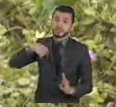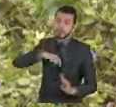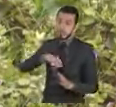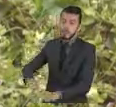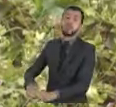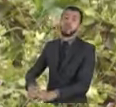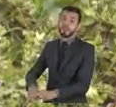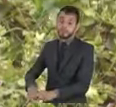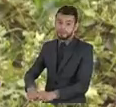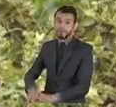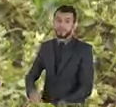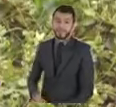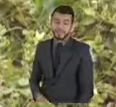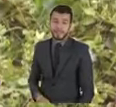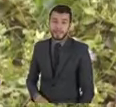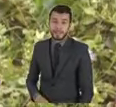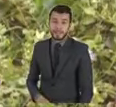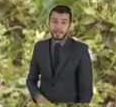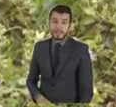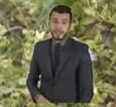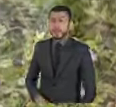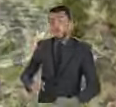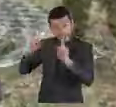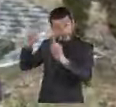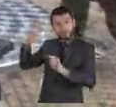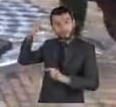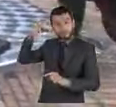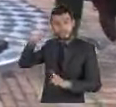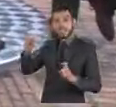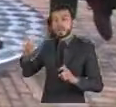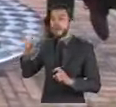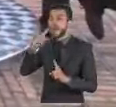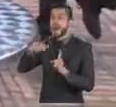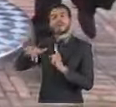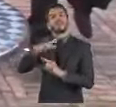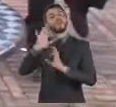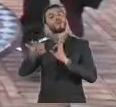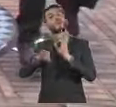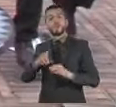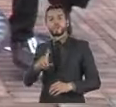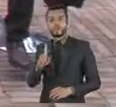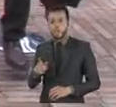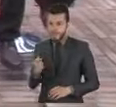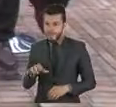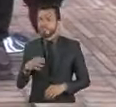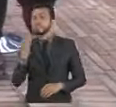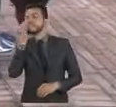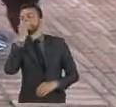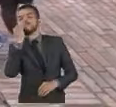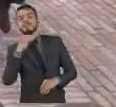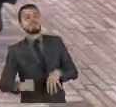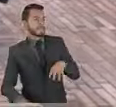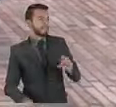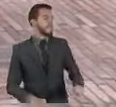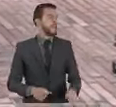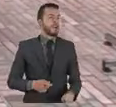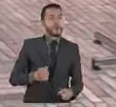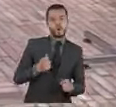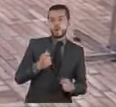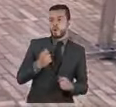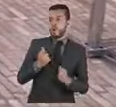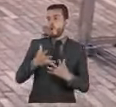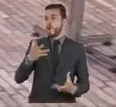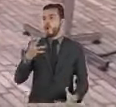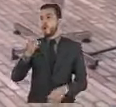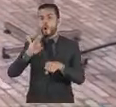Aquí llegaron no por el medio ambiente sino por la codicia, pero lo cierto es que la codicia del oro nos dejó una ventaja